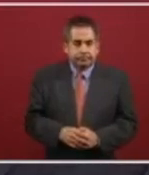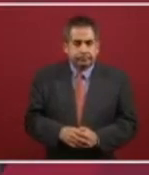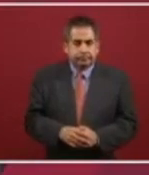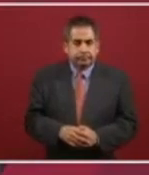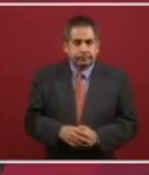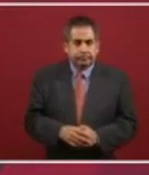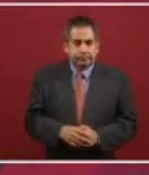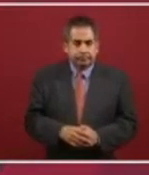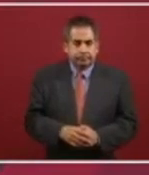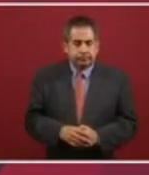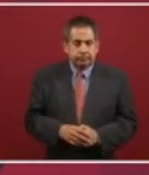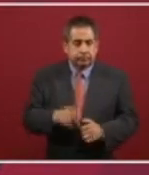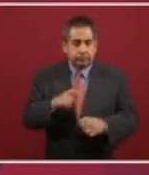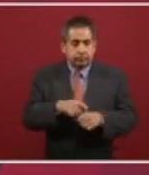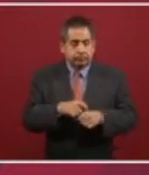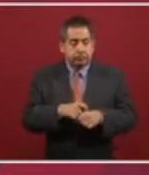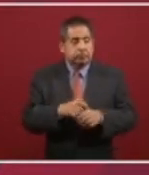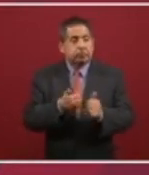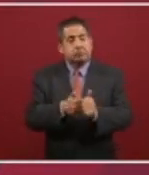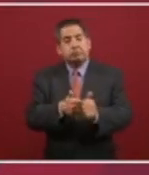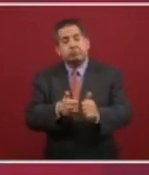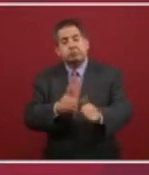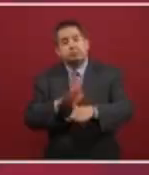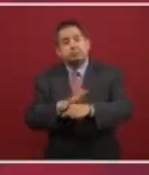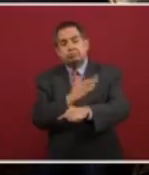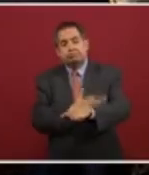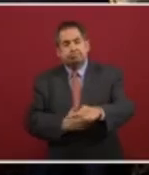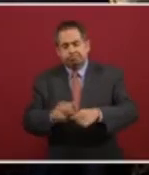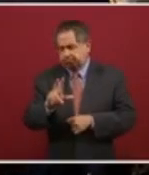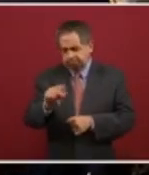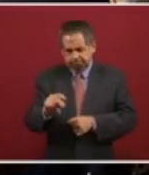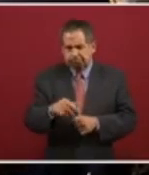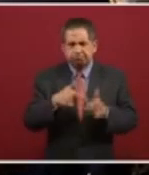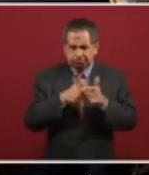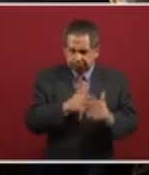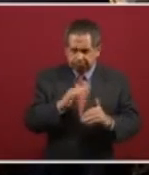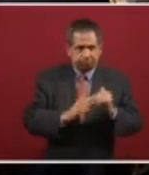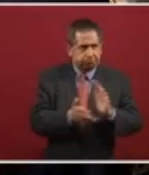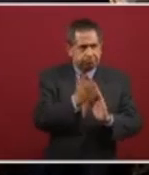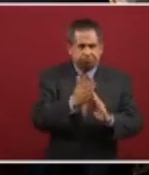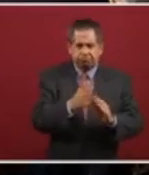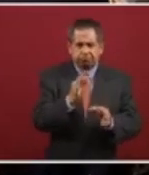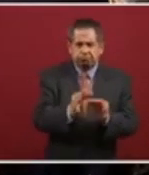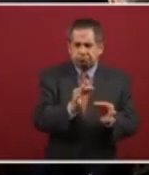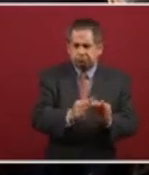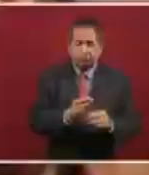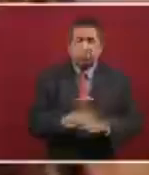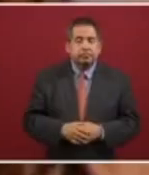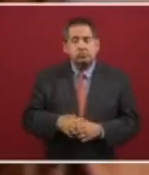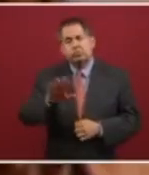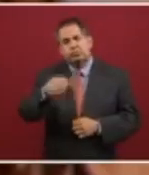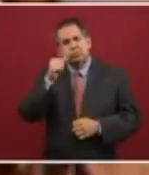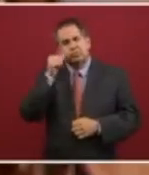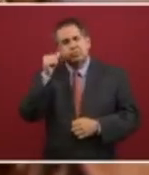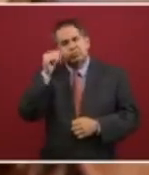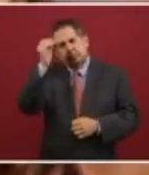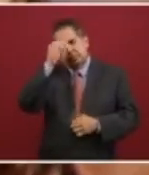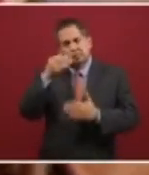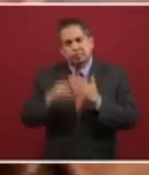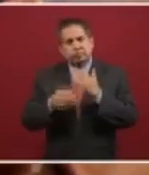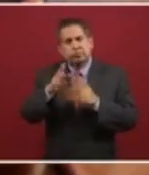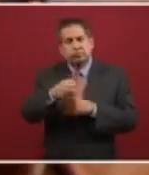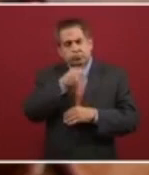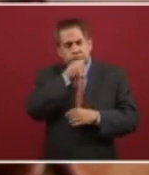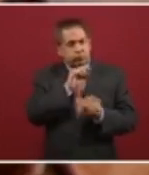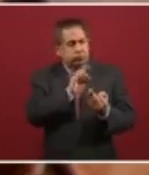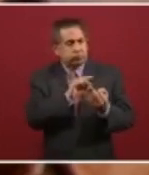No van a retrasarse las obras. Y finalmente, presidente, ayer quedó pendiente una opinión suya acerca de una entrevista